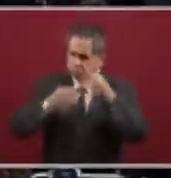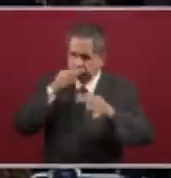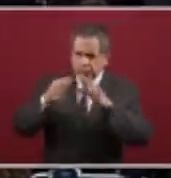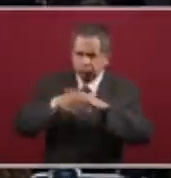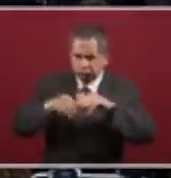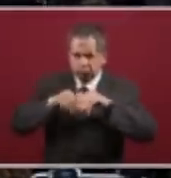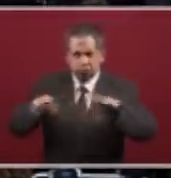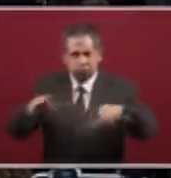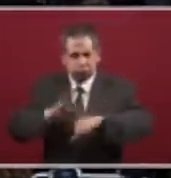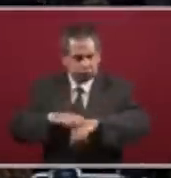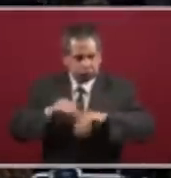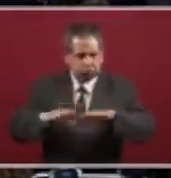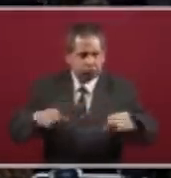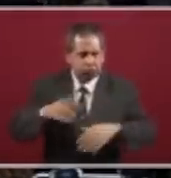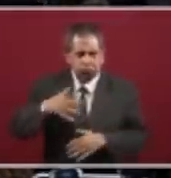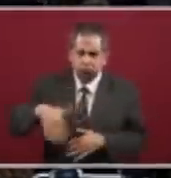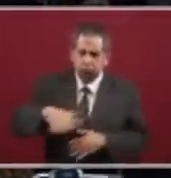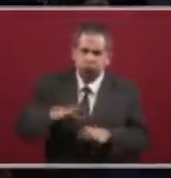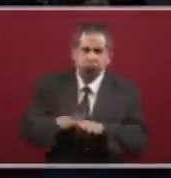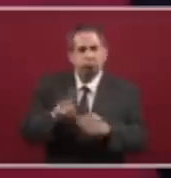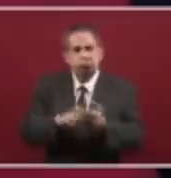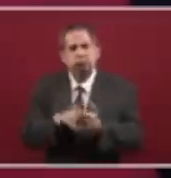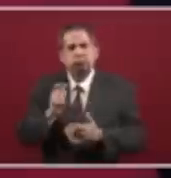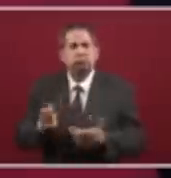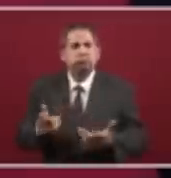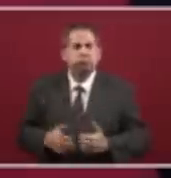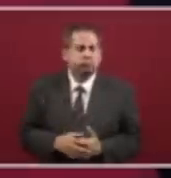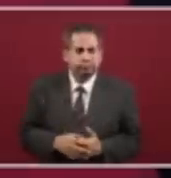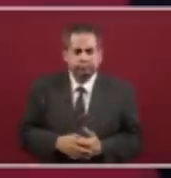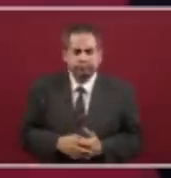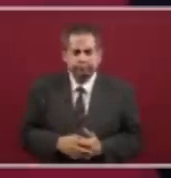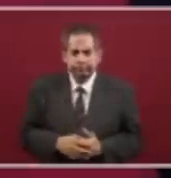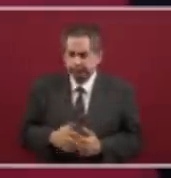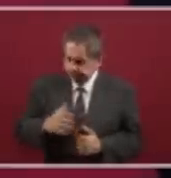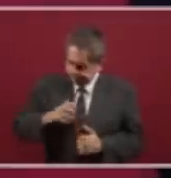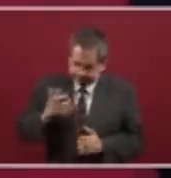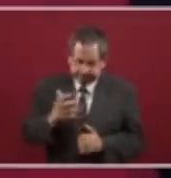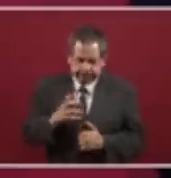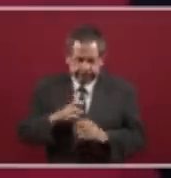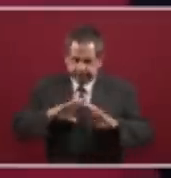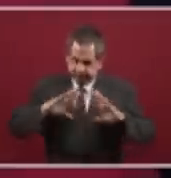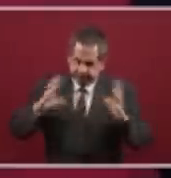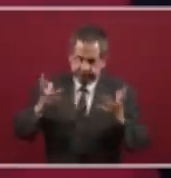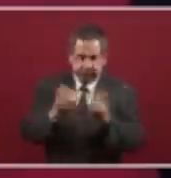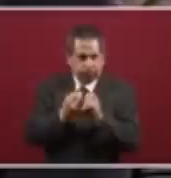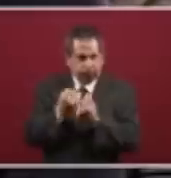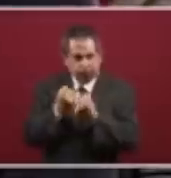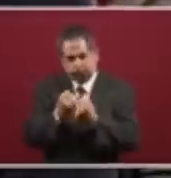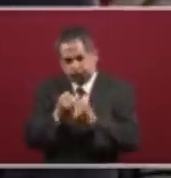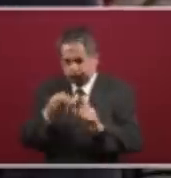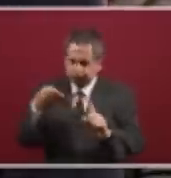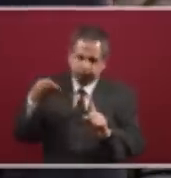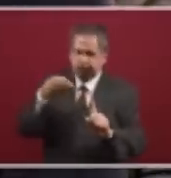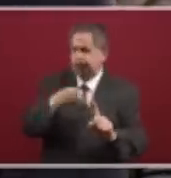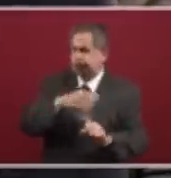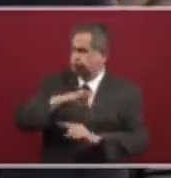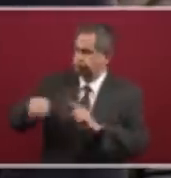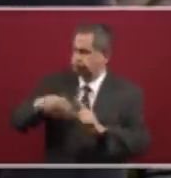para buscar que se haga una causa común